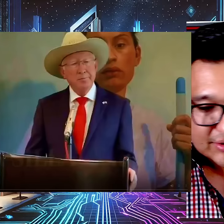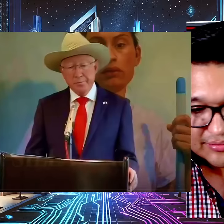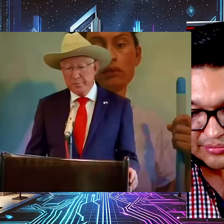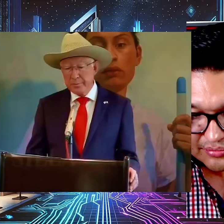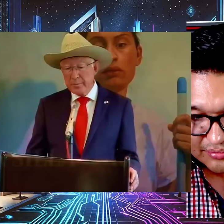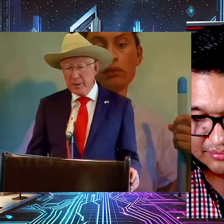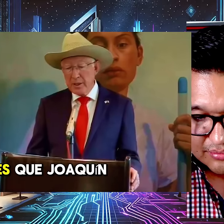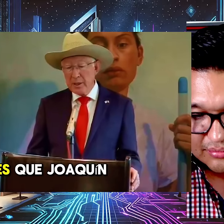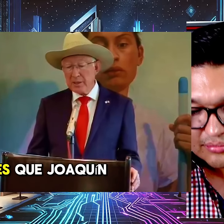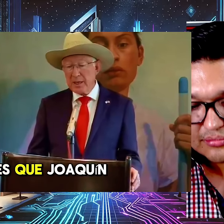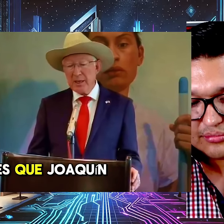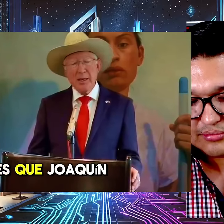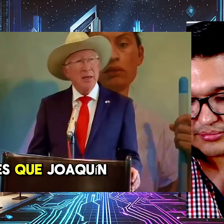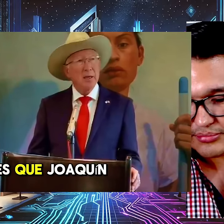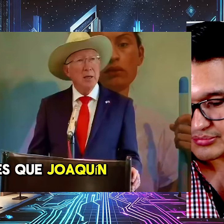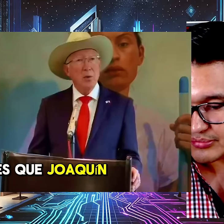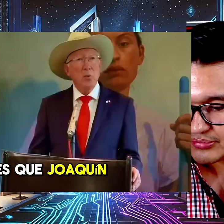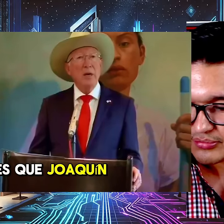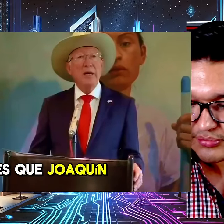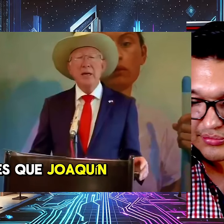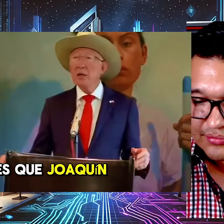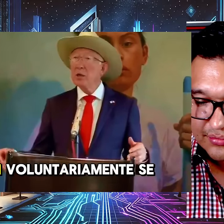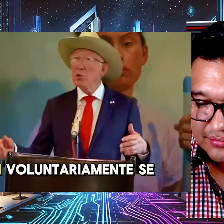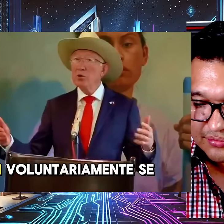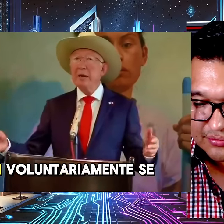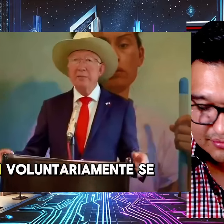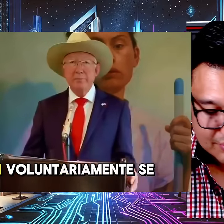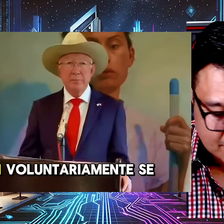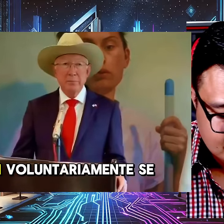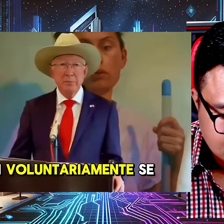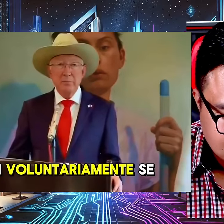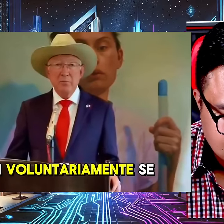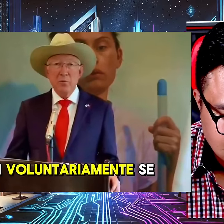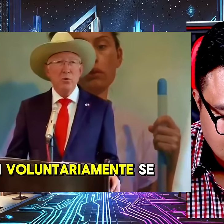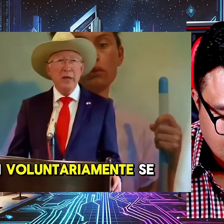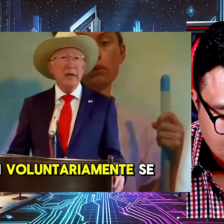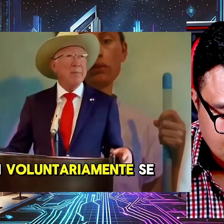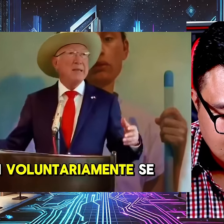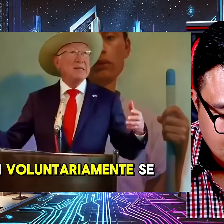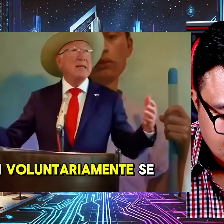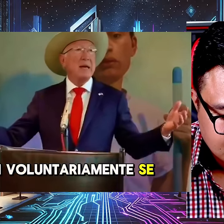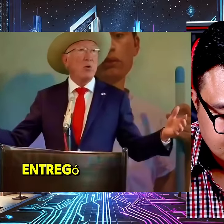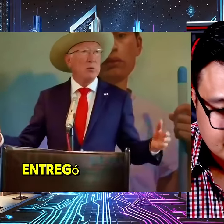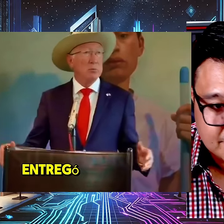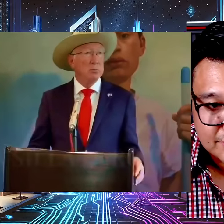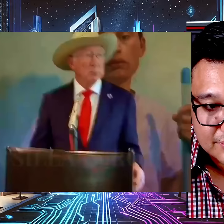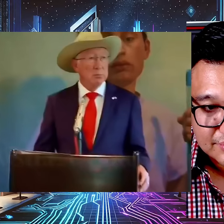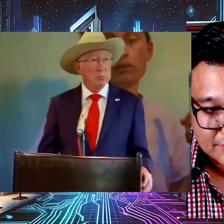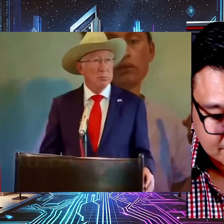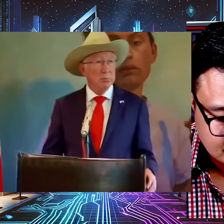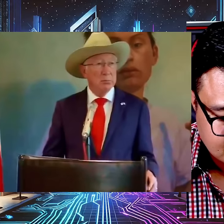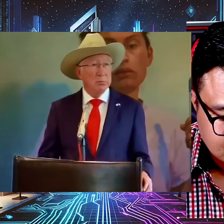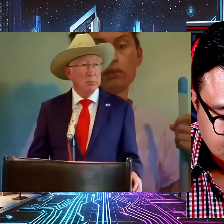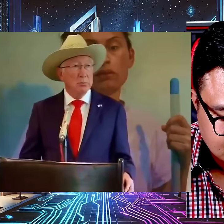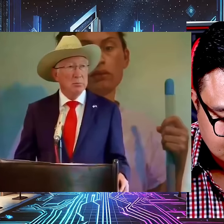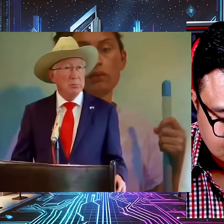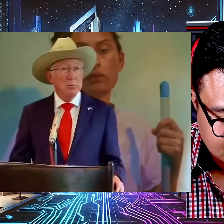Claro, es que Joaquín Guzmán voluntariamente se entregó.